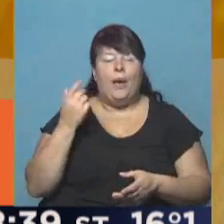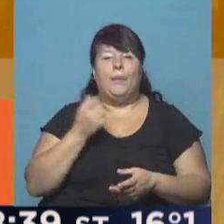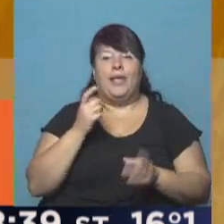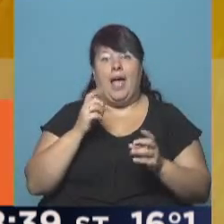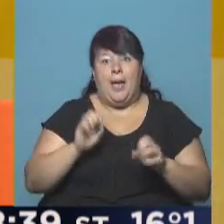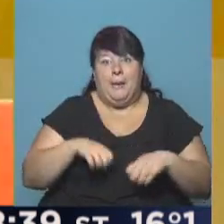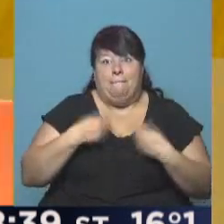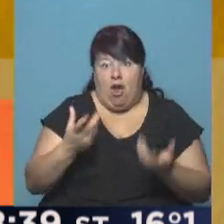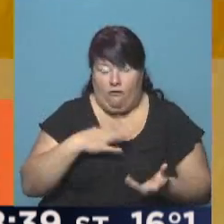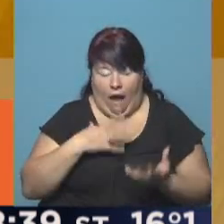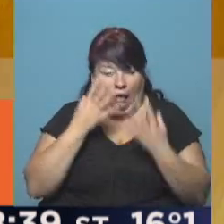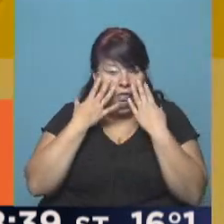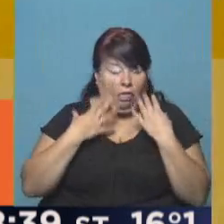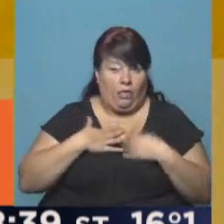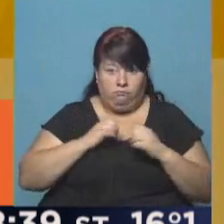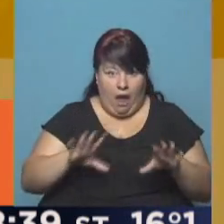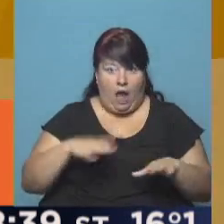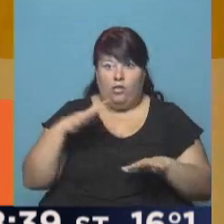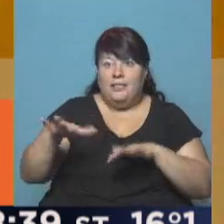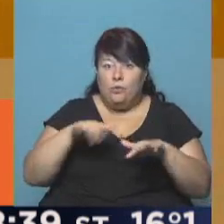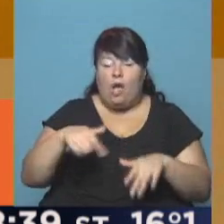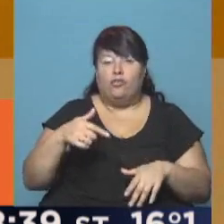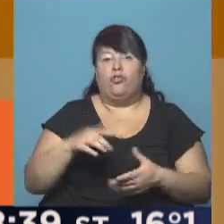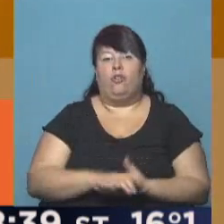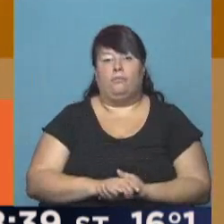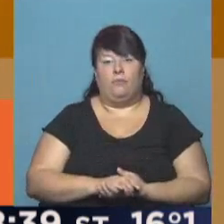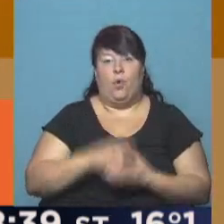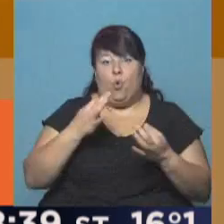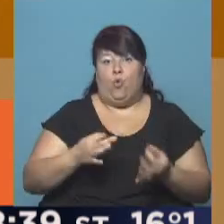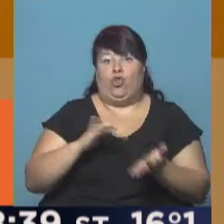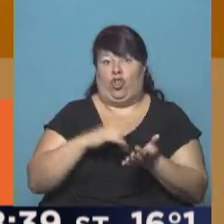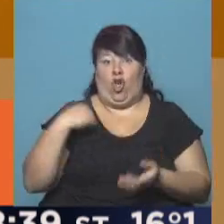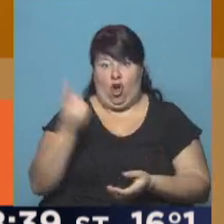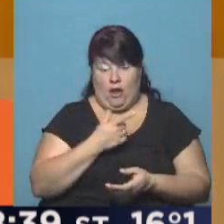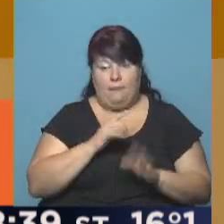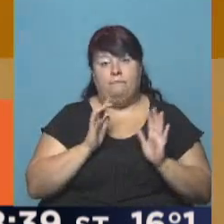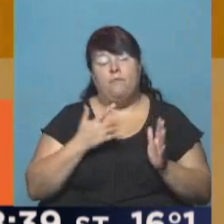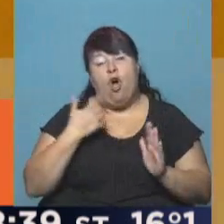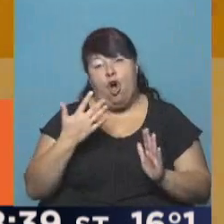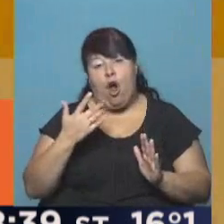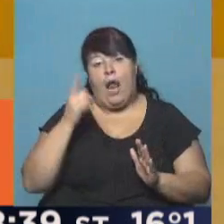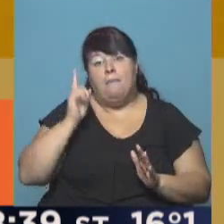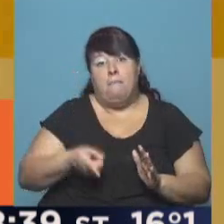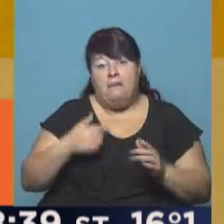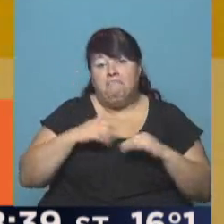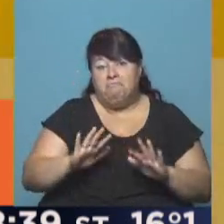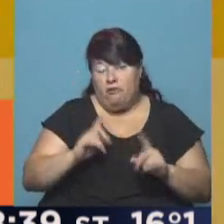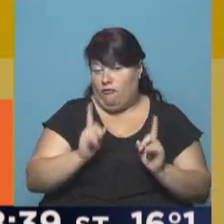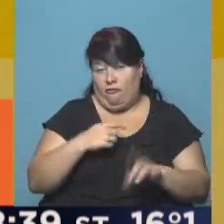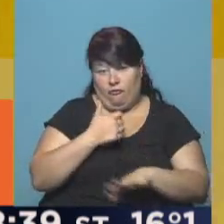recomponer nos de alguna manera de todo esto que nos ha tocado vivir 'espero línea de órdenes nosotros seguimos